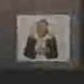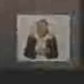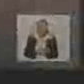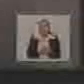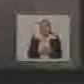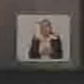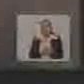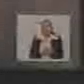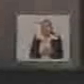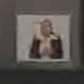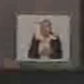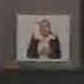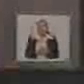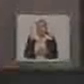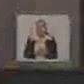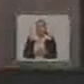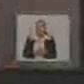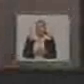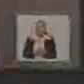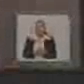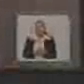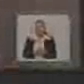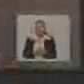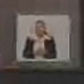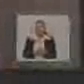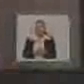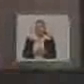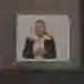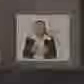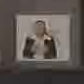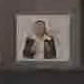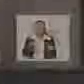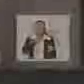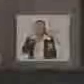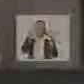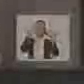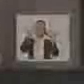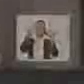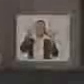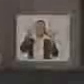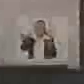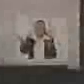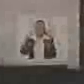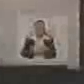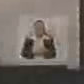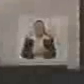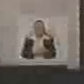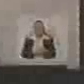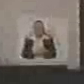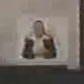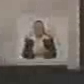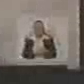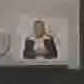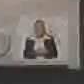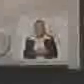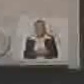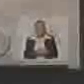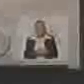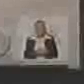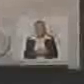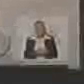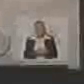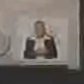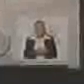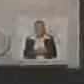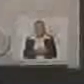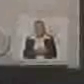Gracias. Nos ha pedido el uso de la voz el candidato de Movimiento Ciudadano. Adelante, candidato. Sin duda la certidumbre es lo